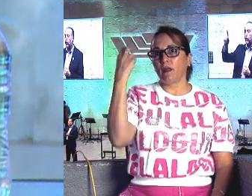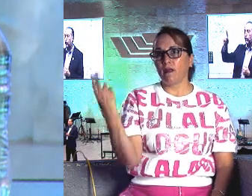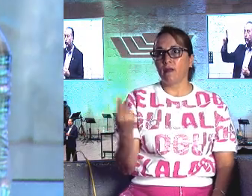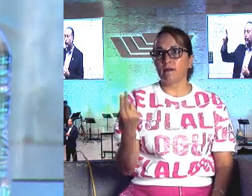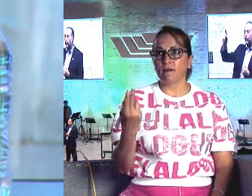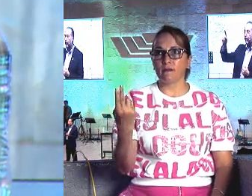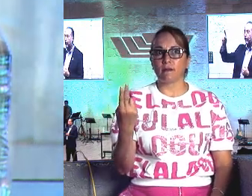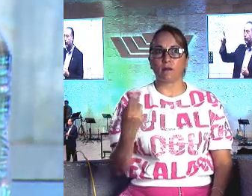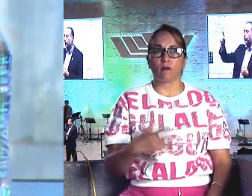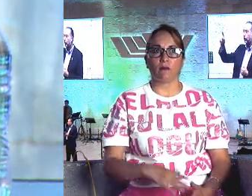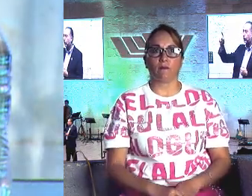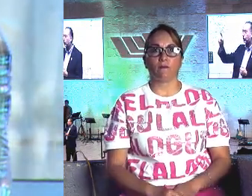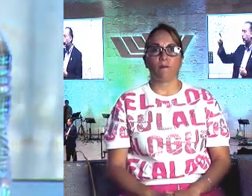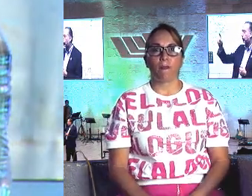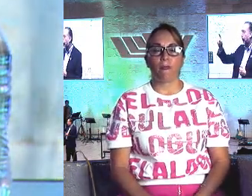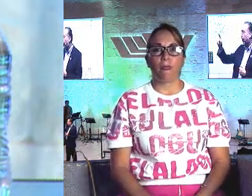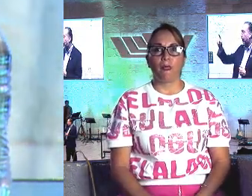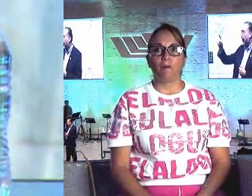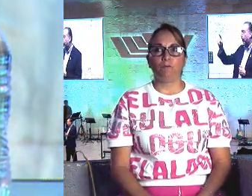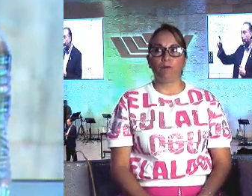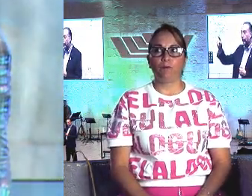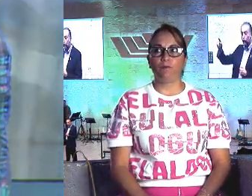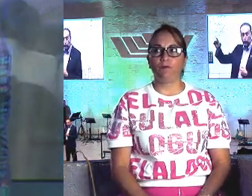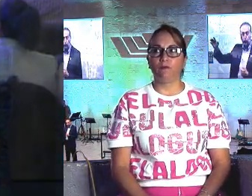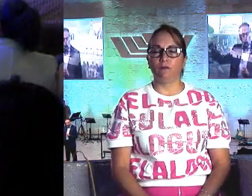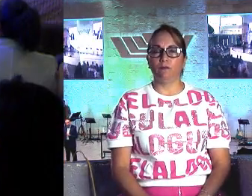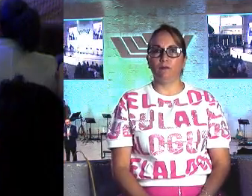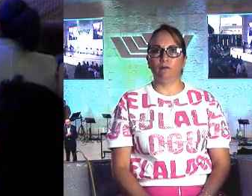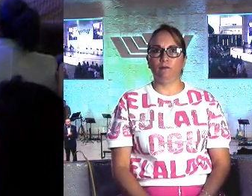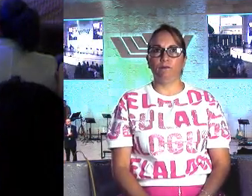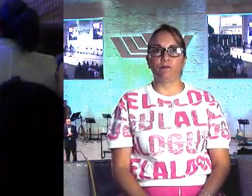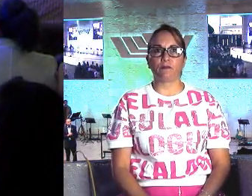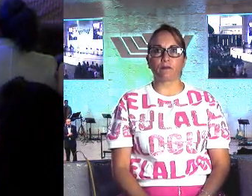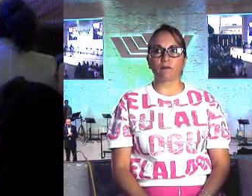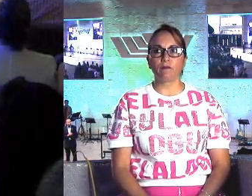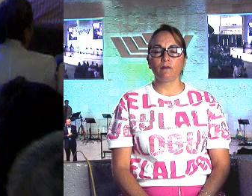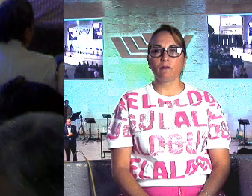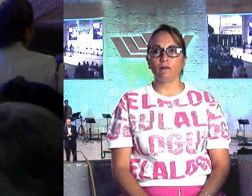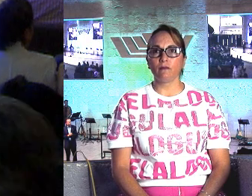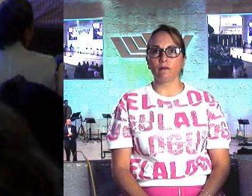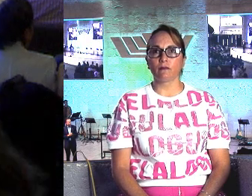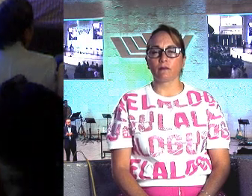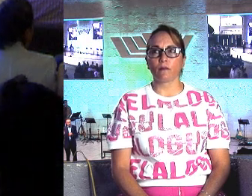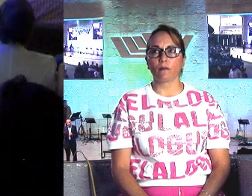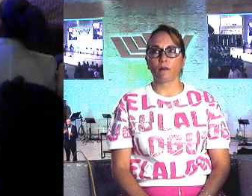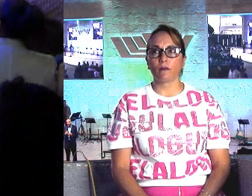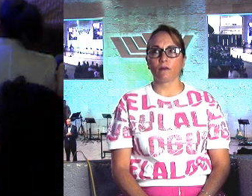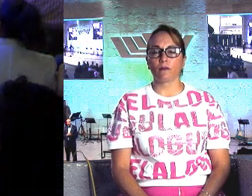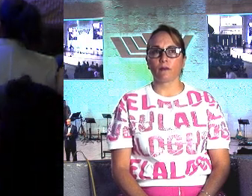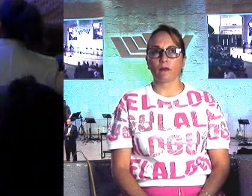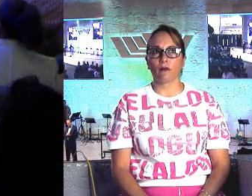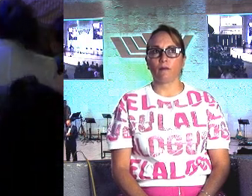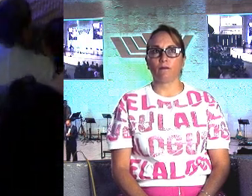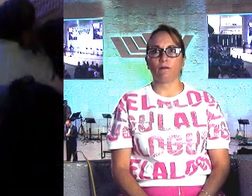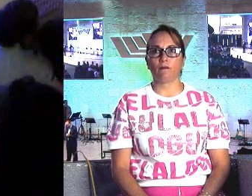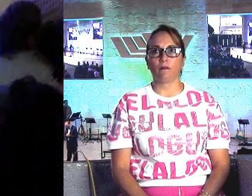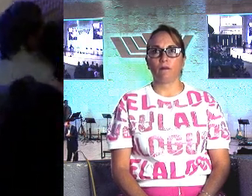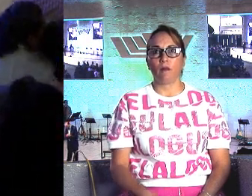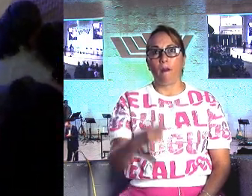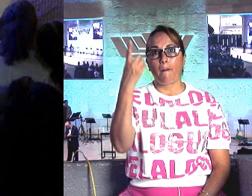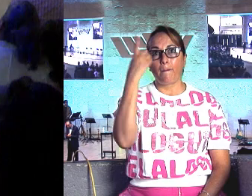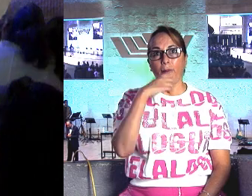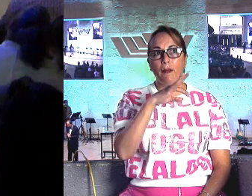quiero hacer a Jesús el Señor de mi vida? Si esa es tu condición, ven, ven, ya nos pasamos de tiempo, pero para que puedas tomar